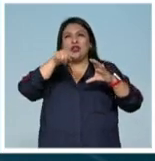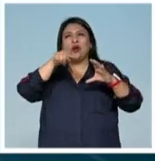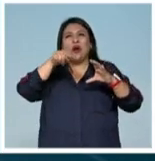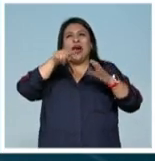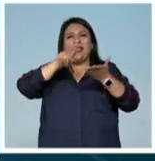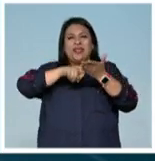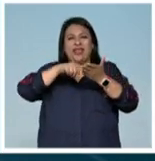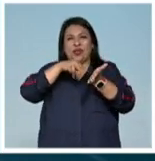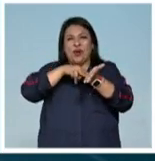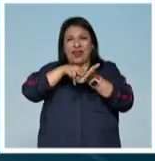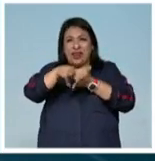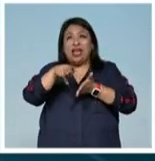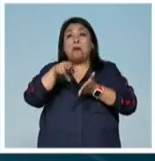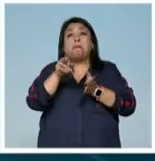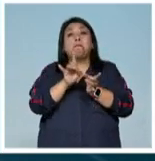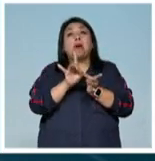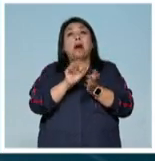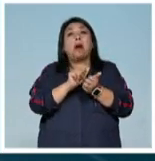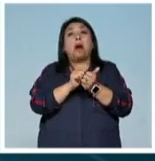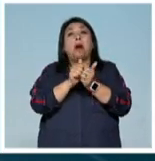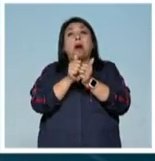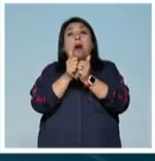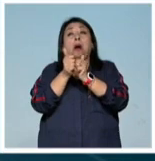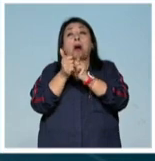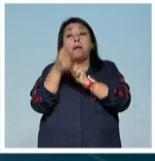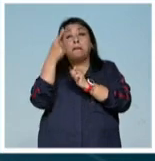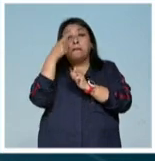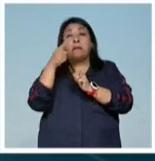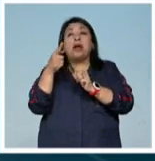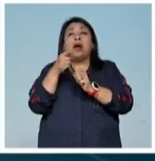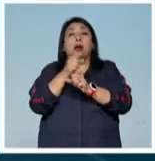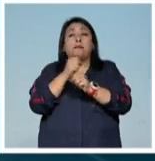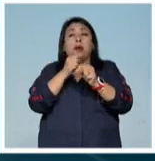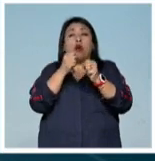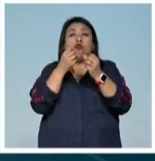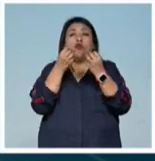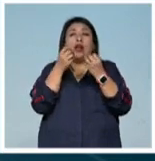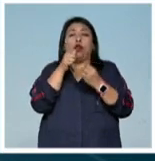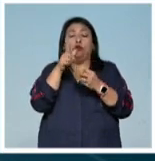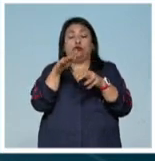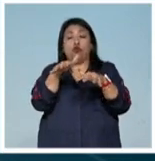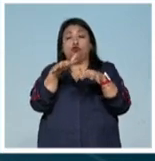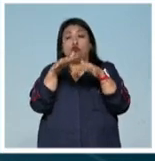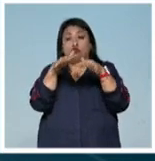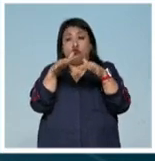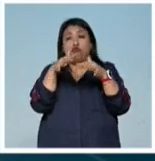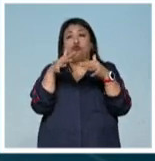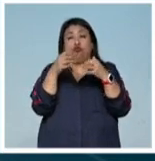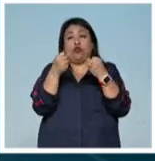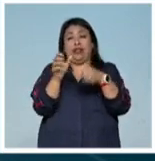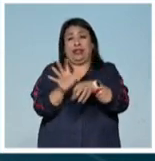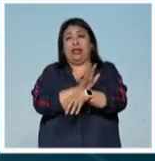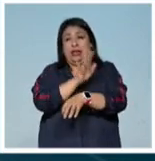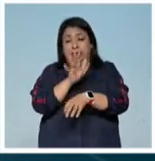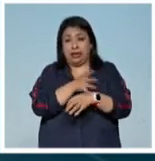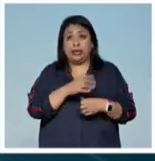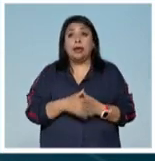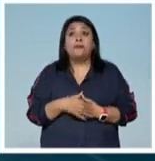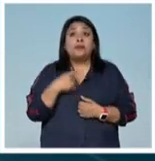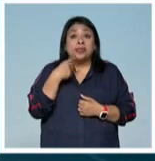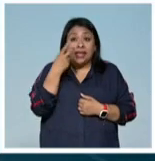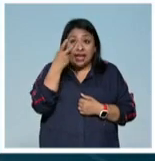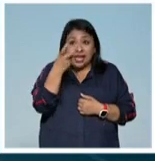agujero negro, donde eventualmente caerán para liberar una enorme cantidad de luz y radiación de alta energía.